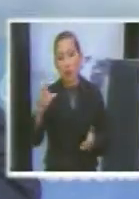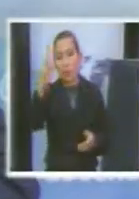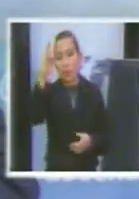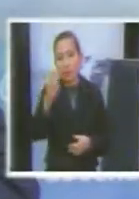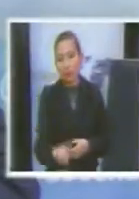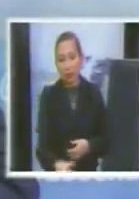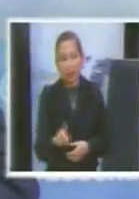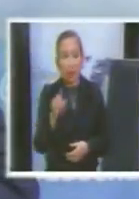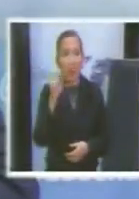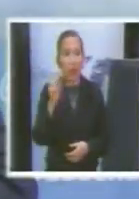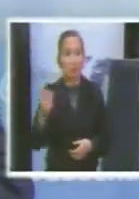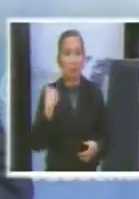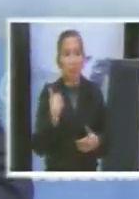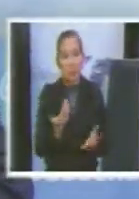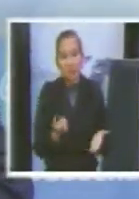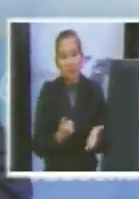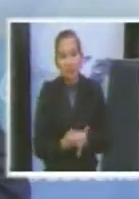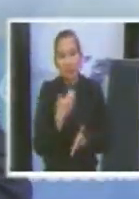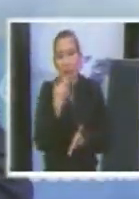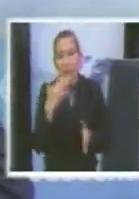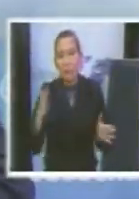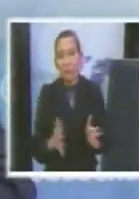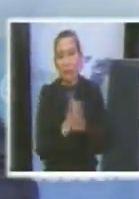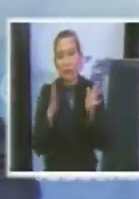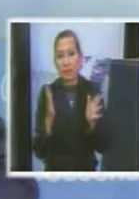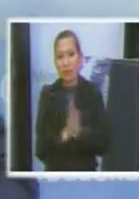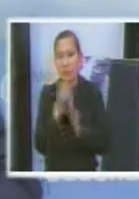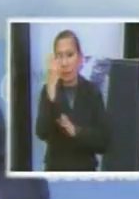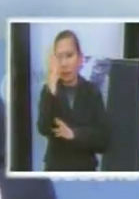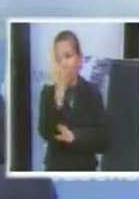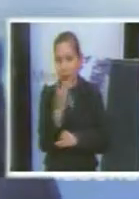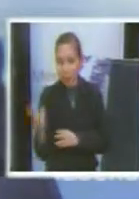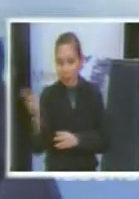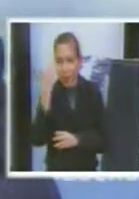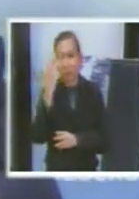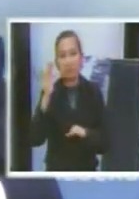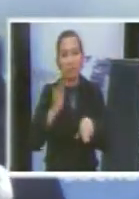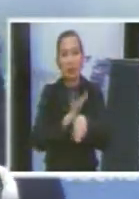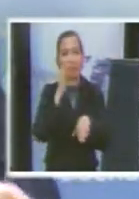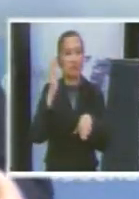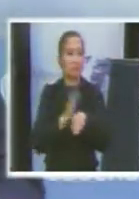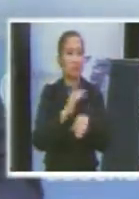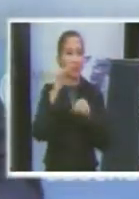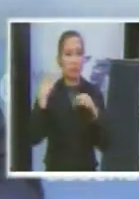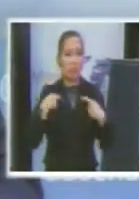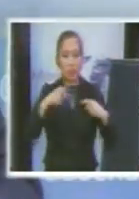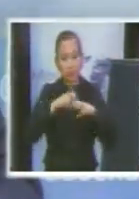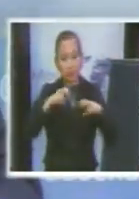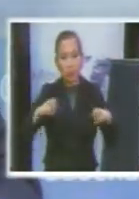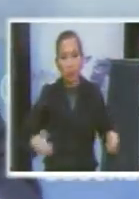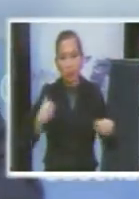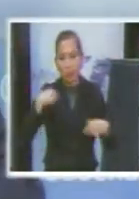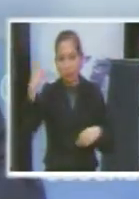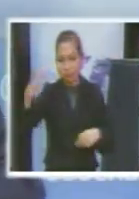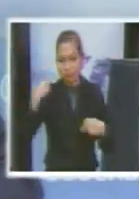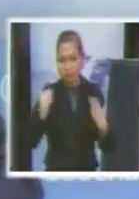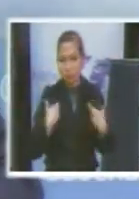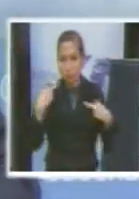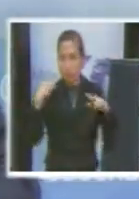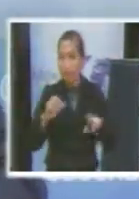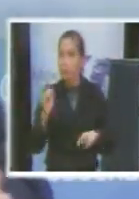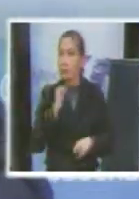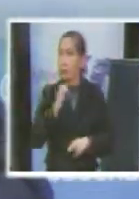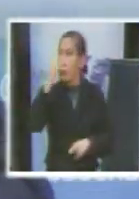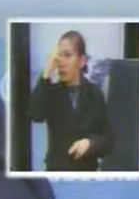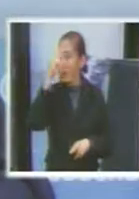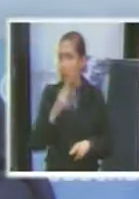verdad. Muy complacido por la participación de nuestros tres extraordinarios panelistas, y a nombre del Senado de